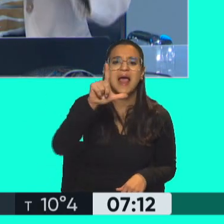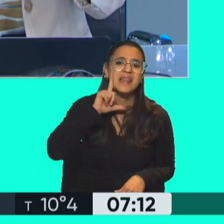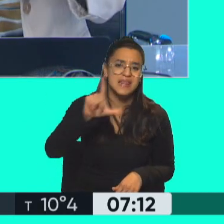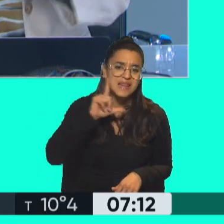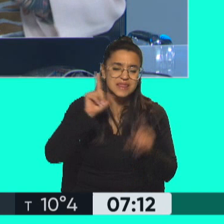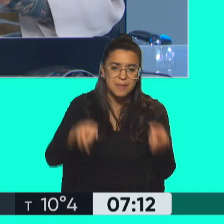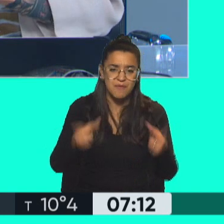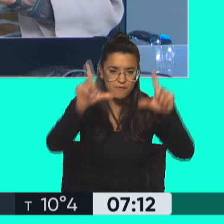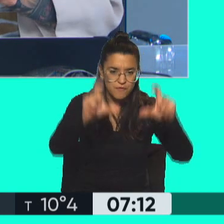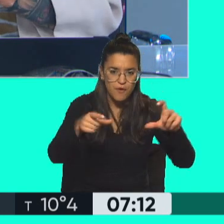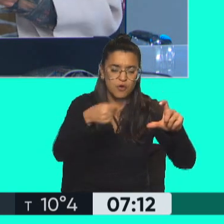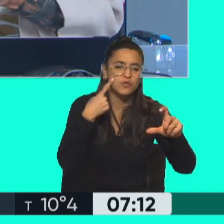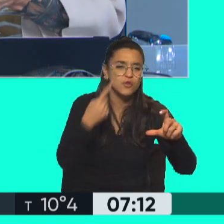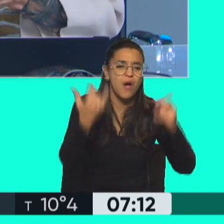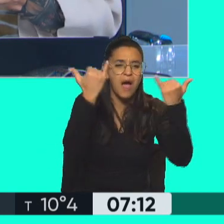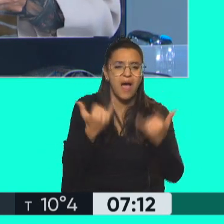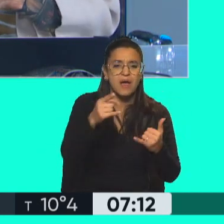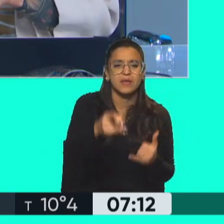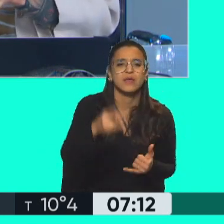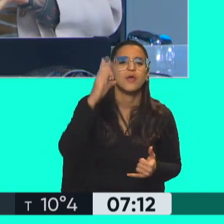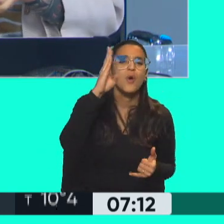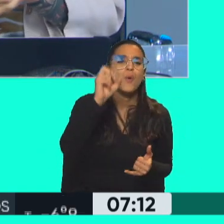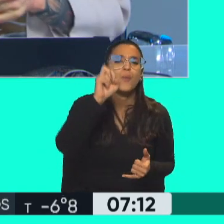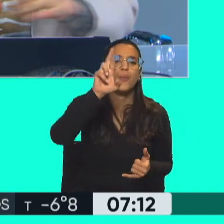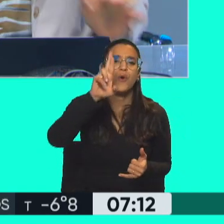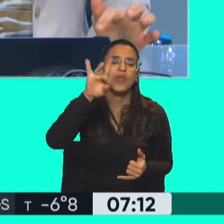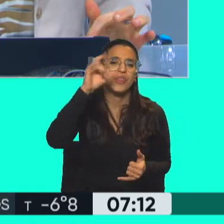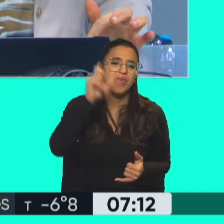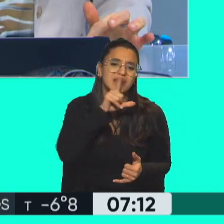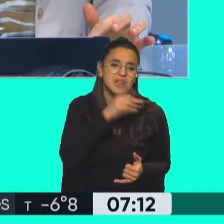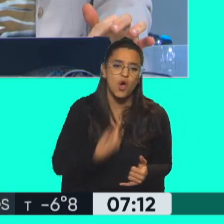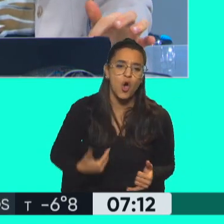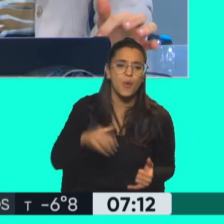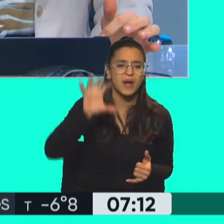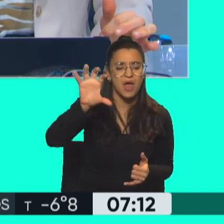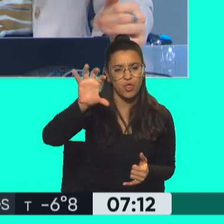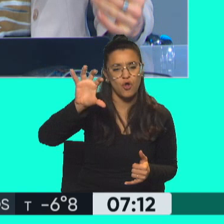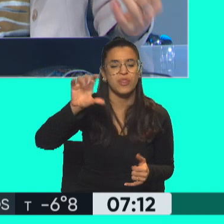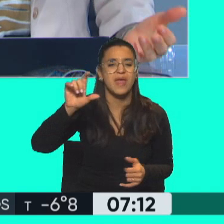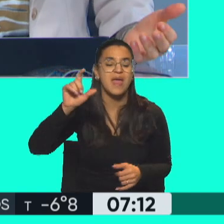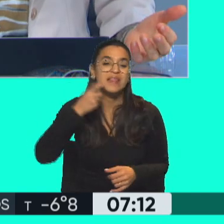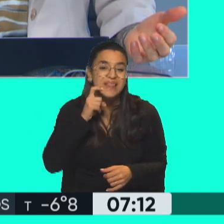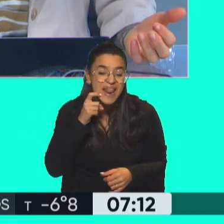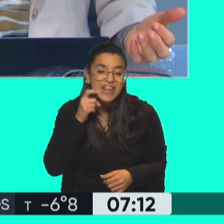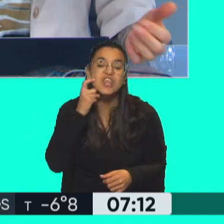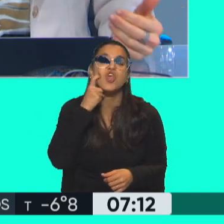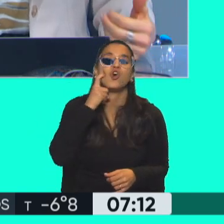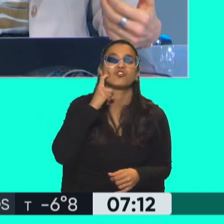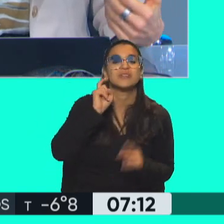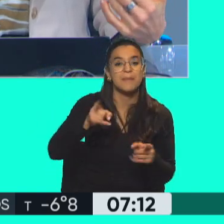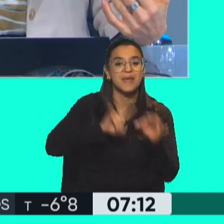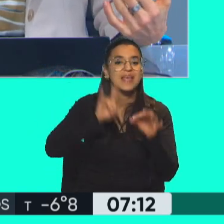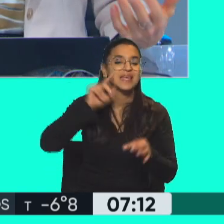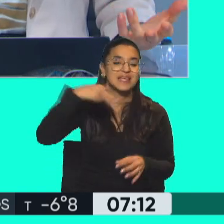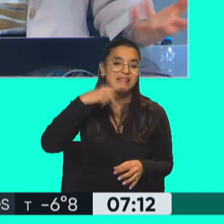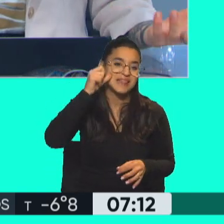acabemos en este caso en esta imagen a gustavo bordet el gobernador de la provincia de entre ríos pero también estuvo ricardo quintela de